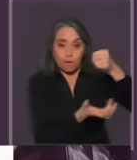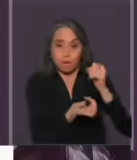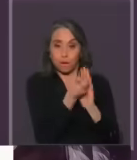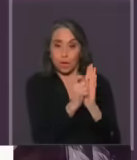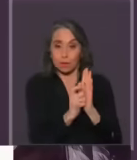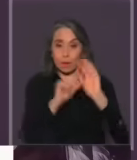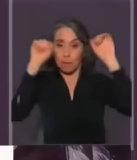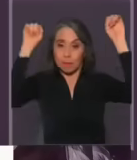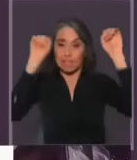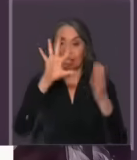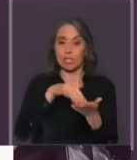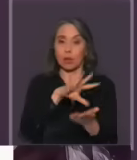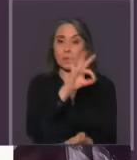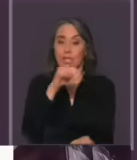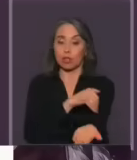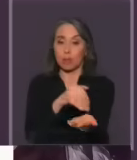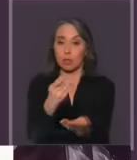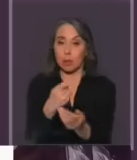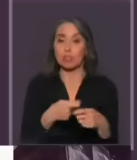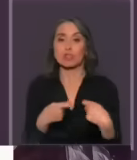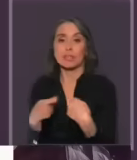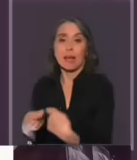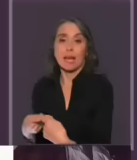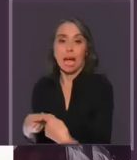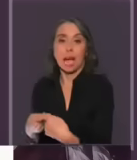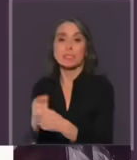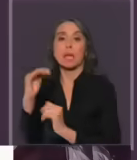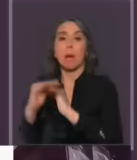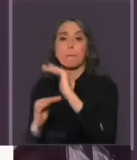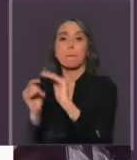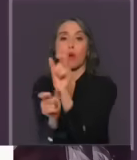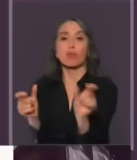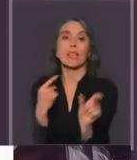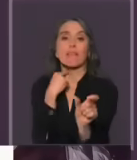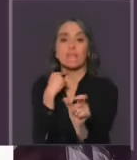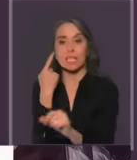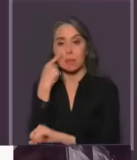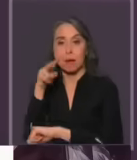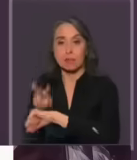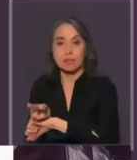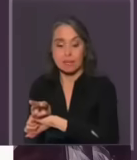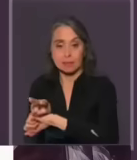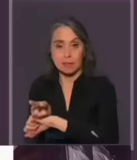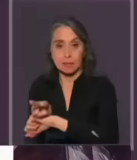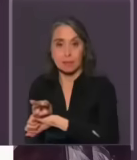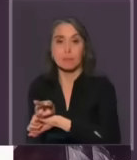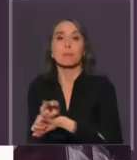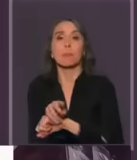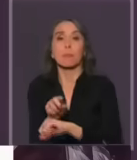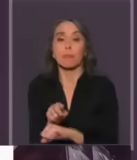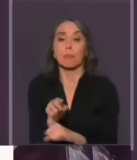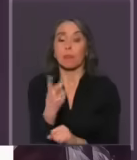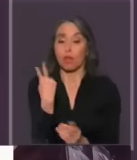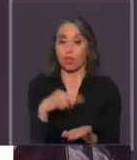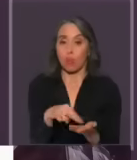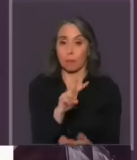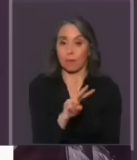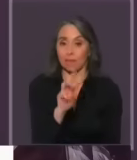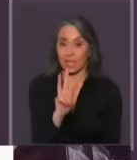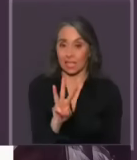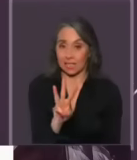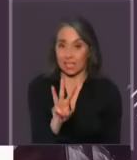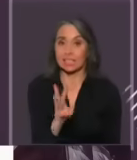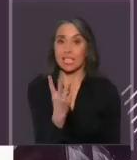5.500 millones de pesos están destinados a la protección de víctimas y testigos. Consideramos que durante 2023